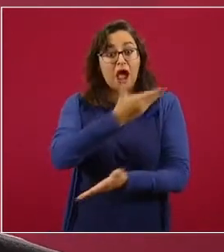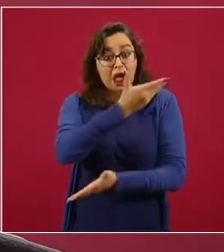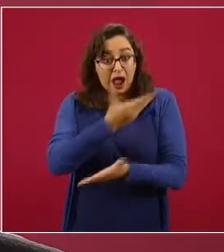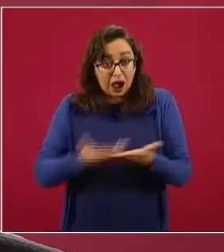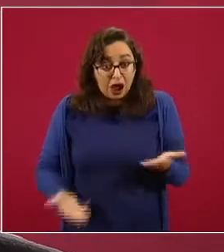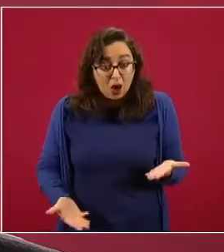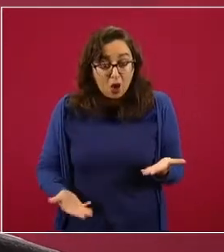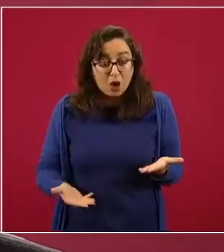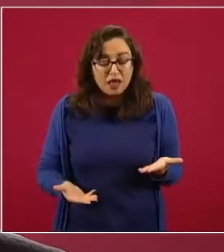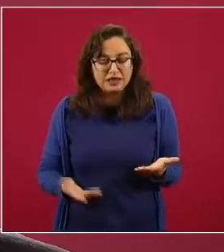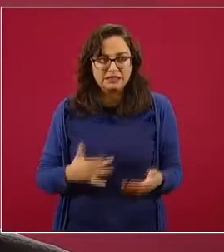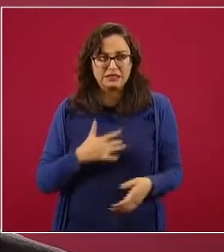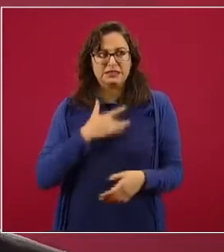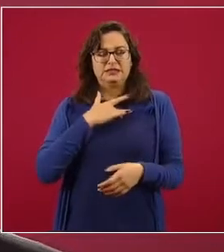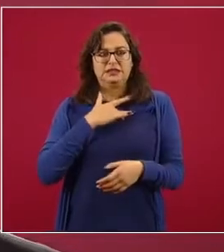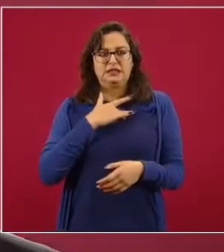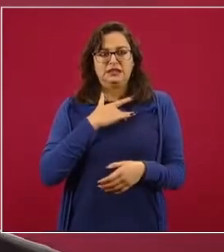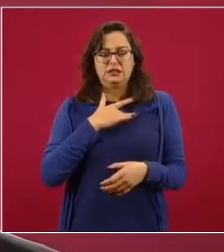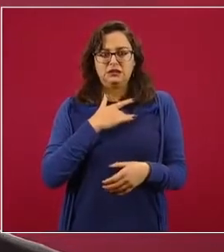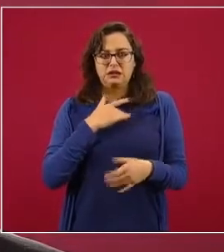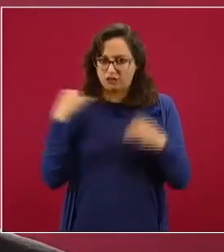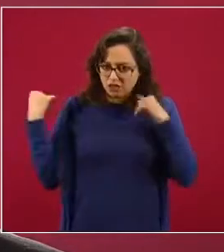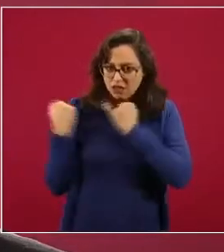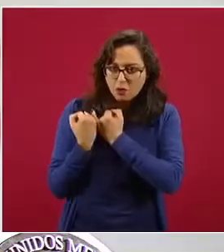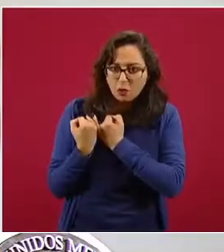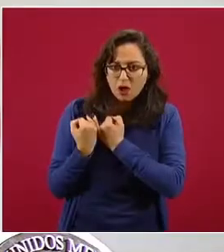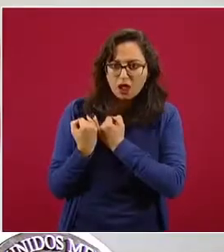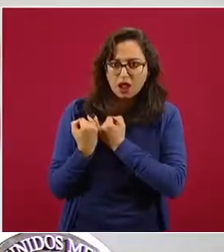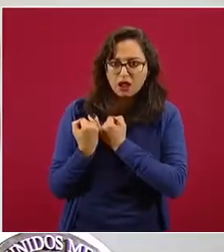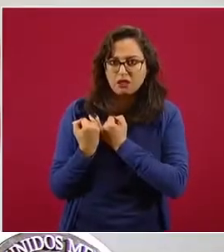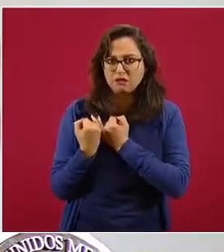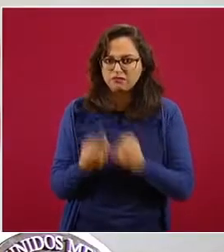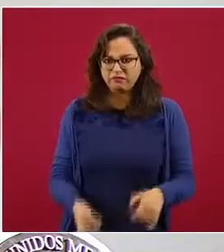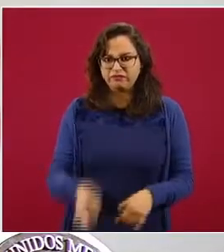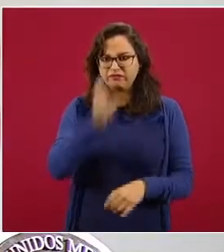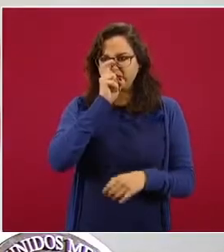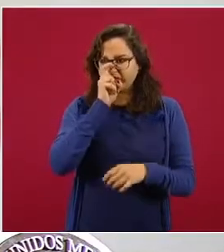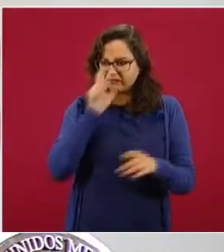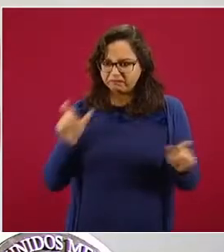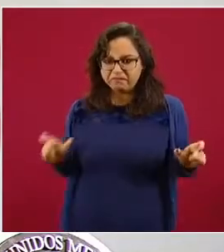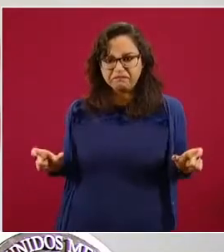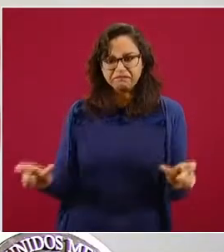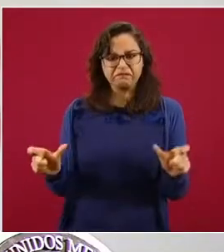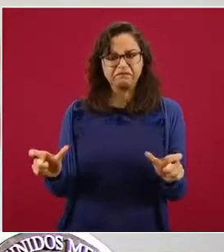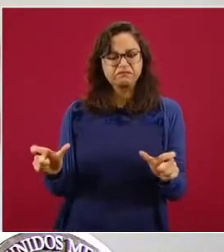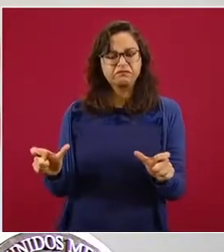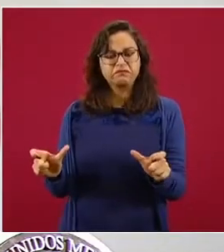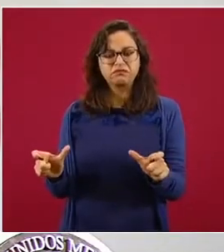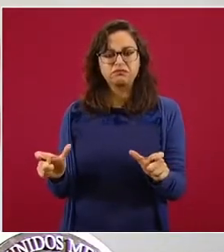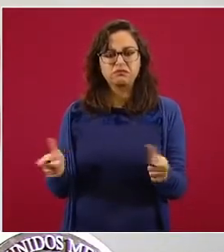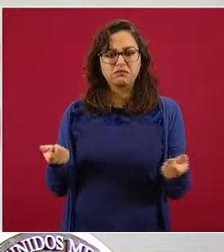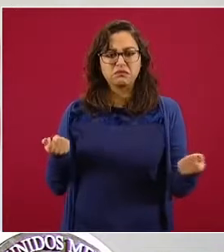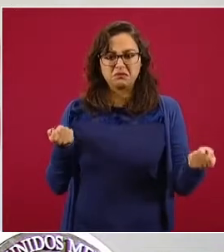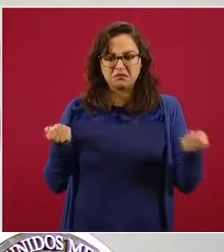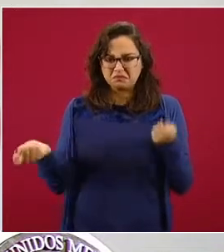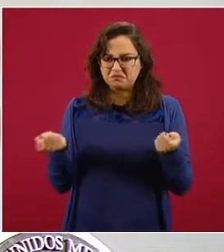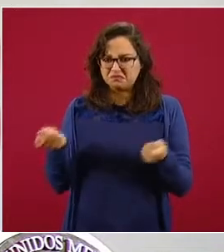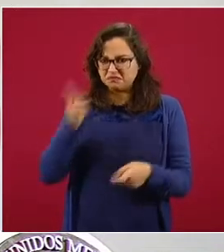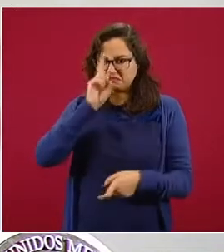además peligroso el tener un abordaje restrictivo, coercitivo del control